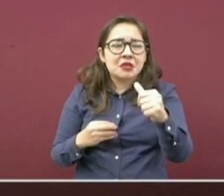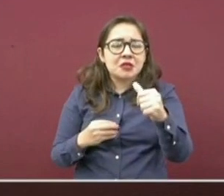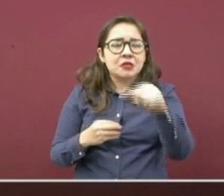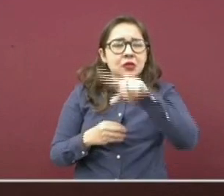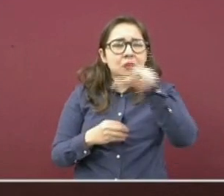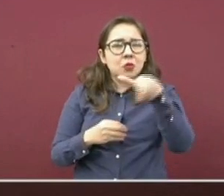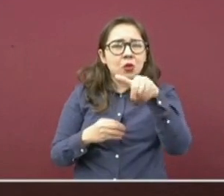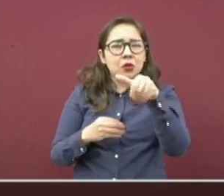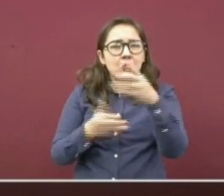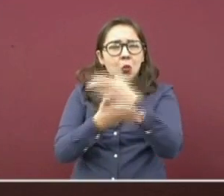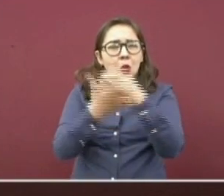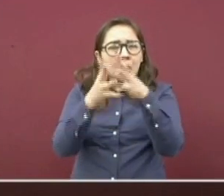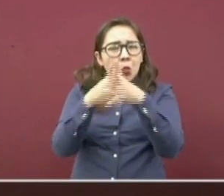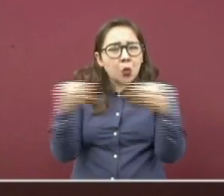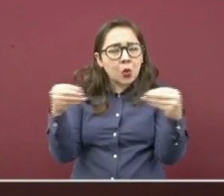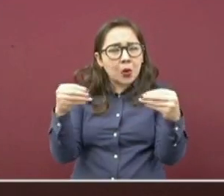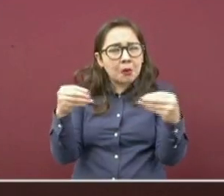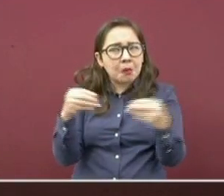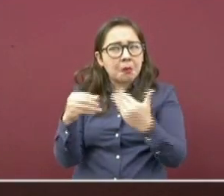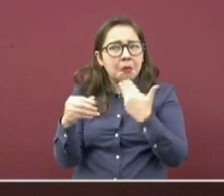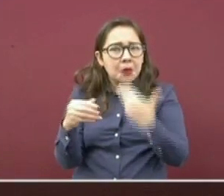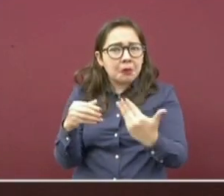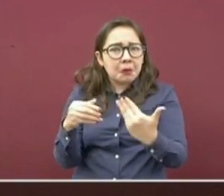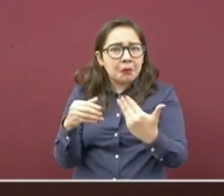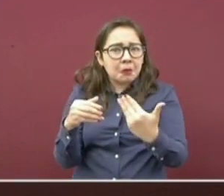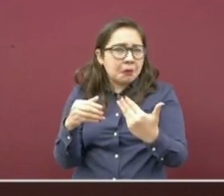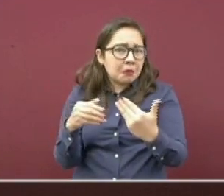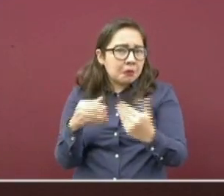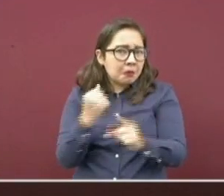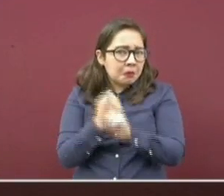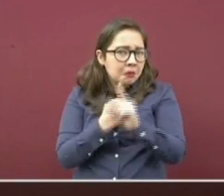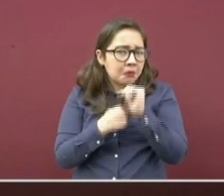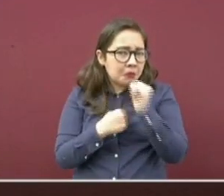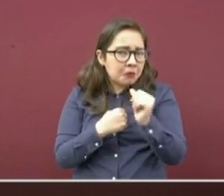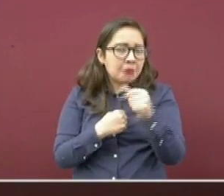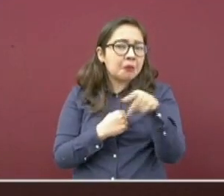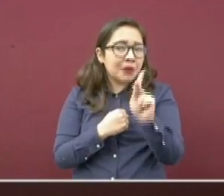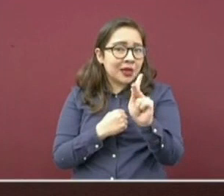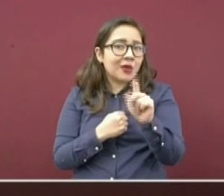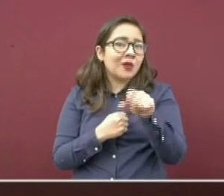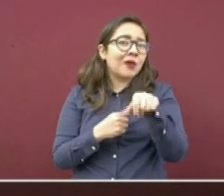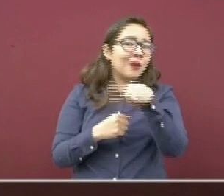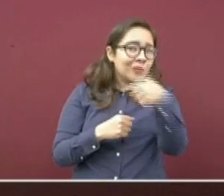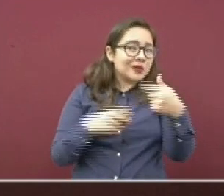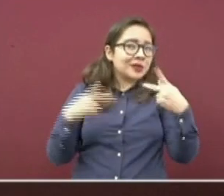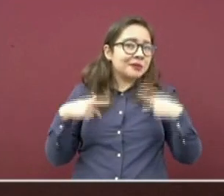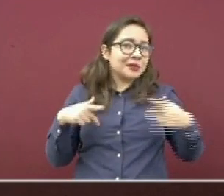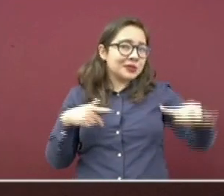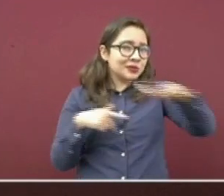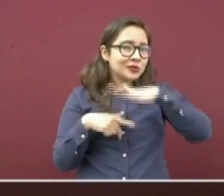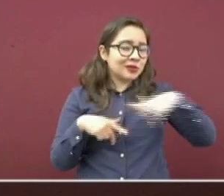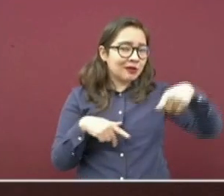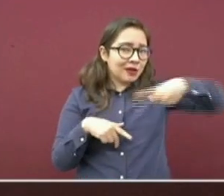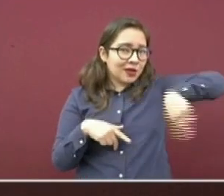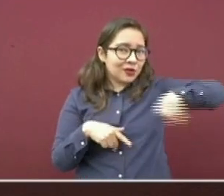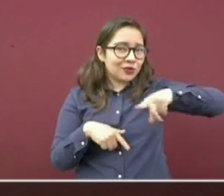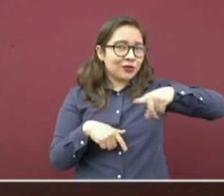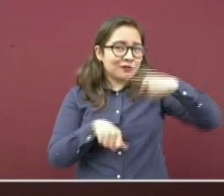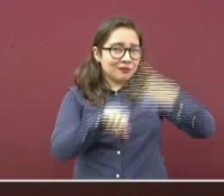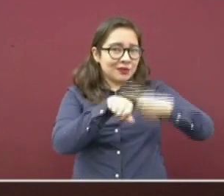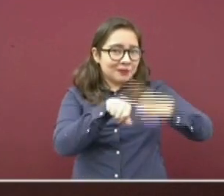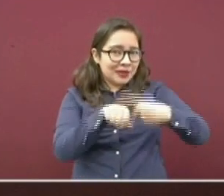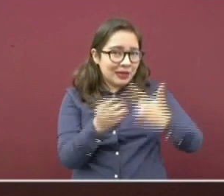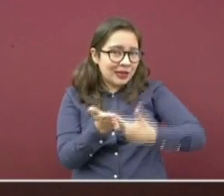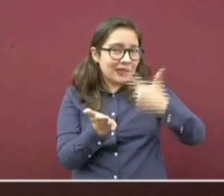mayor complicación. Sin embargo, sobre todo en pacientes que viven con alguna enfermedad crónica o tienen